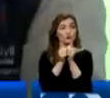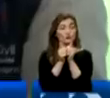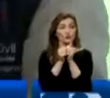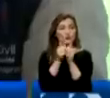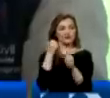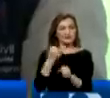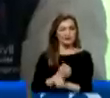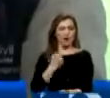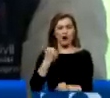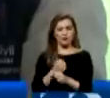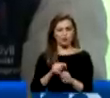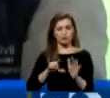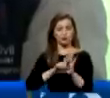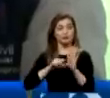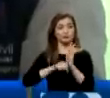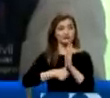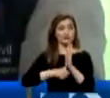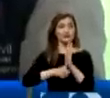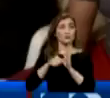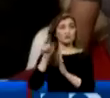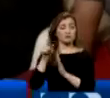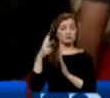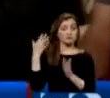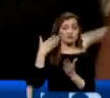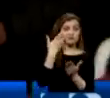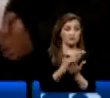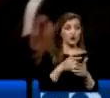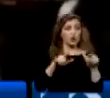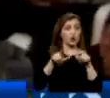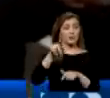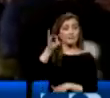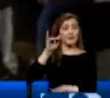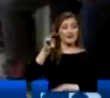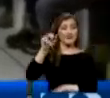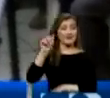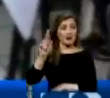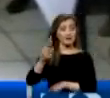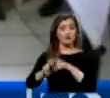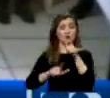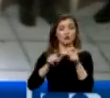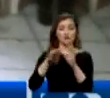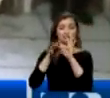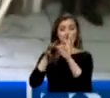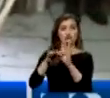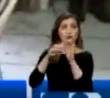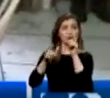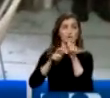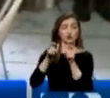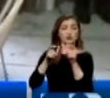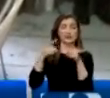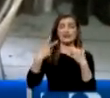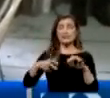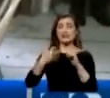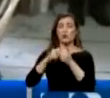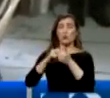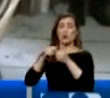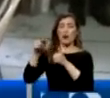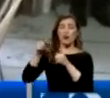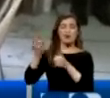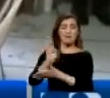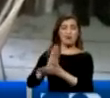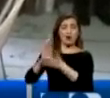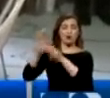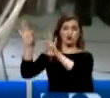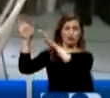gran trabajo del Registro Civil, se dirigió hasta el sector del Pinar Alto para colaborar con los ciudadanos que sufrieron esta catástrofe natural el